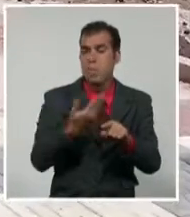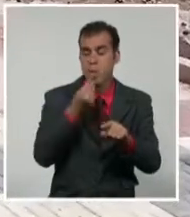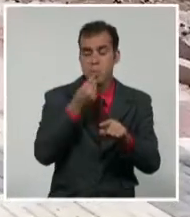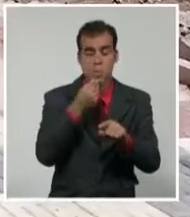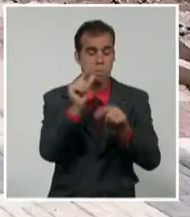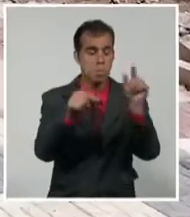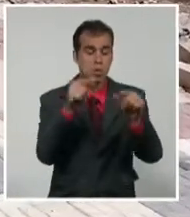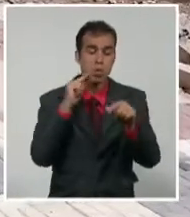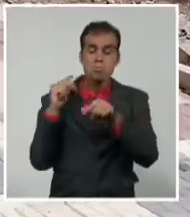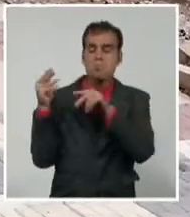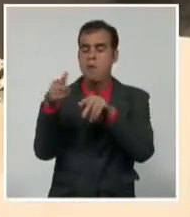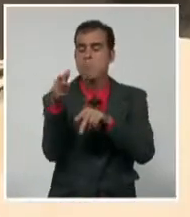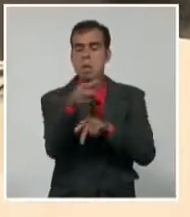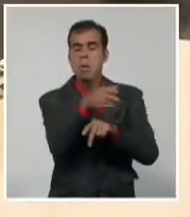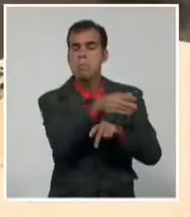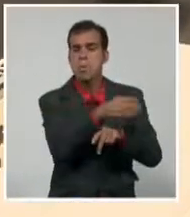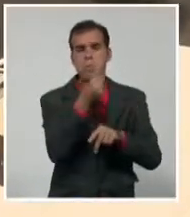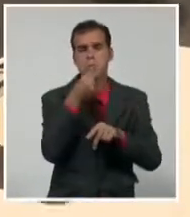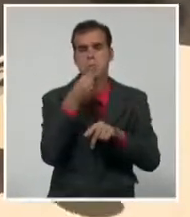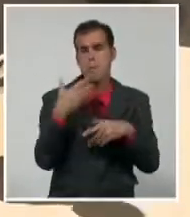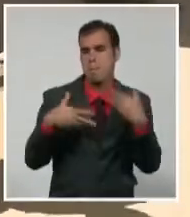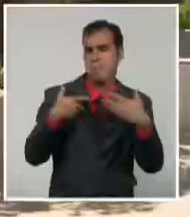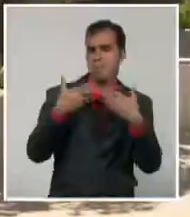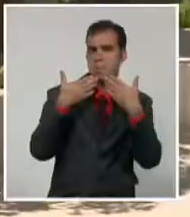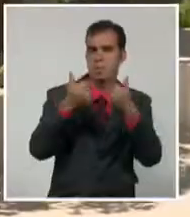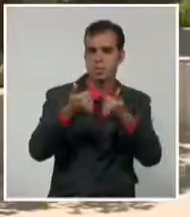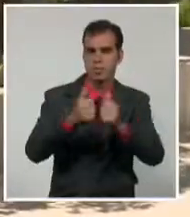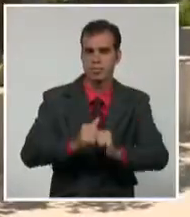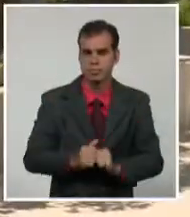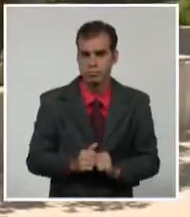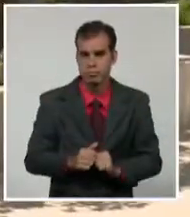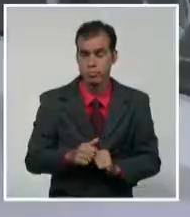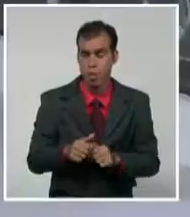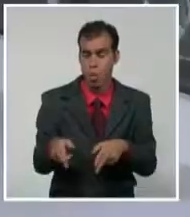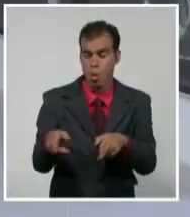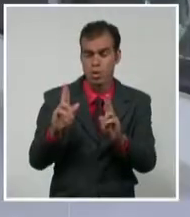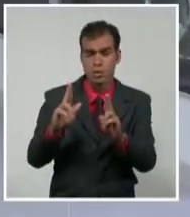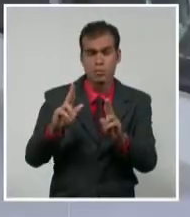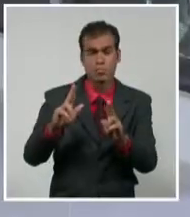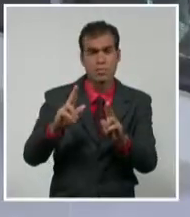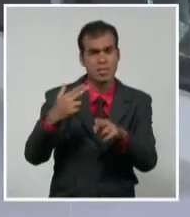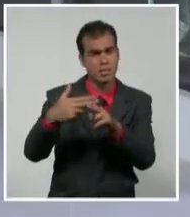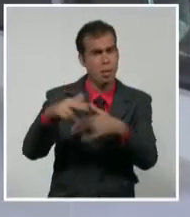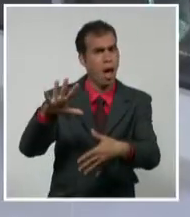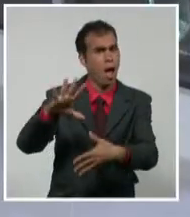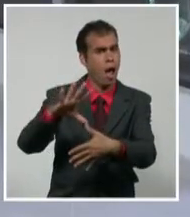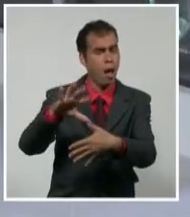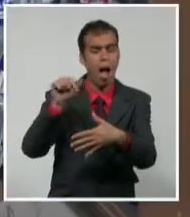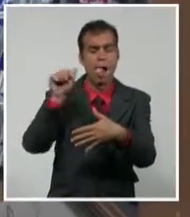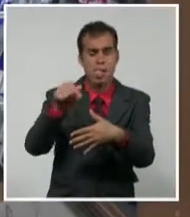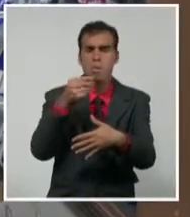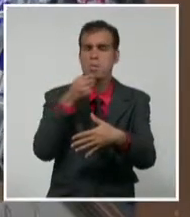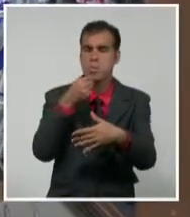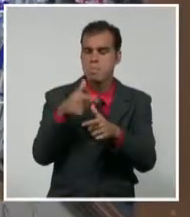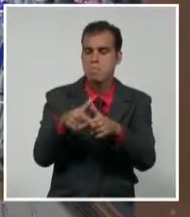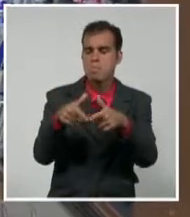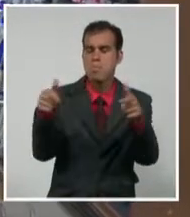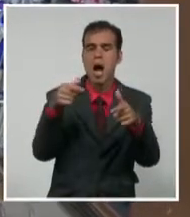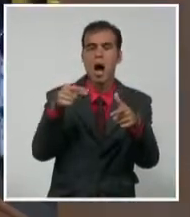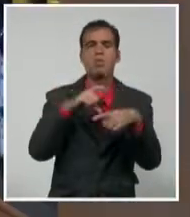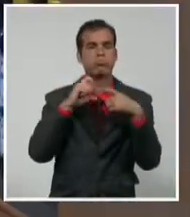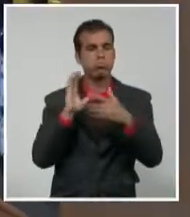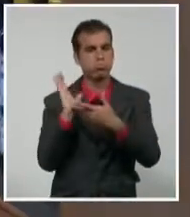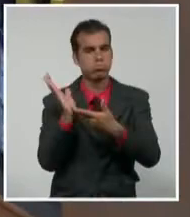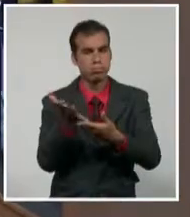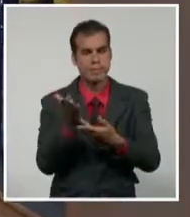clientes plaza américa muestra ahora una mejor imagen concebida como un complejo ideal para eventos y con incentivos gastronómicos y